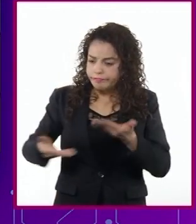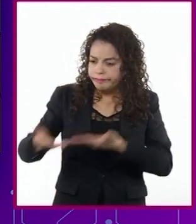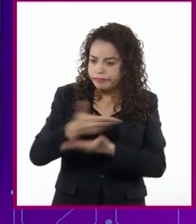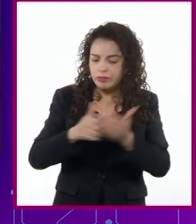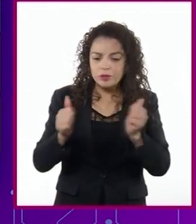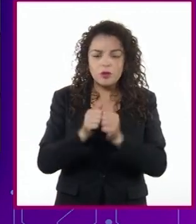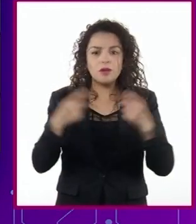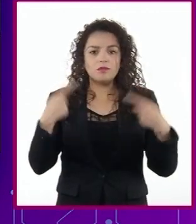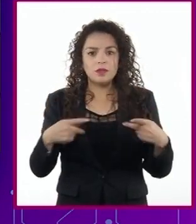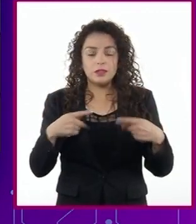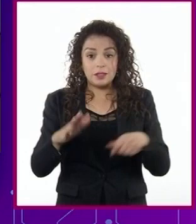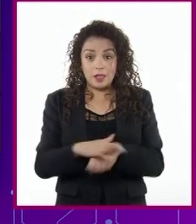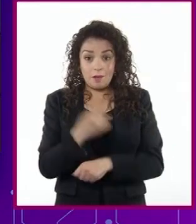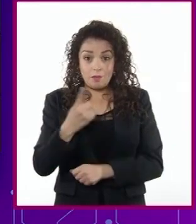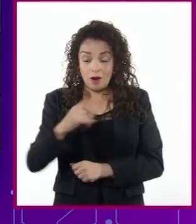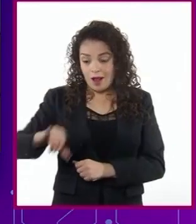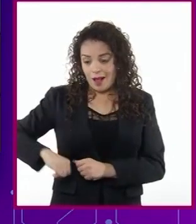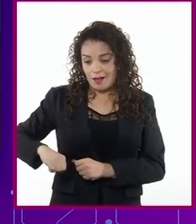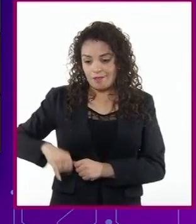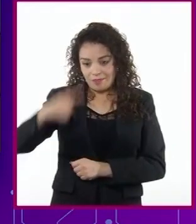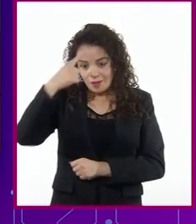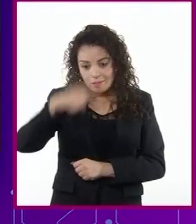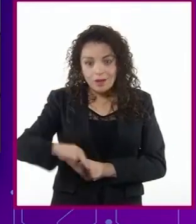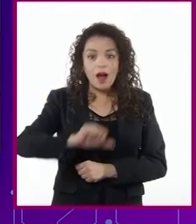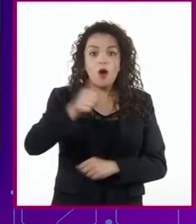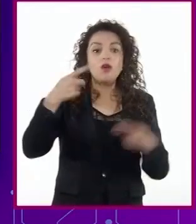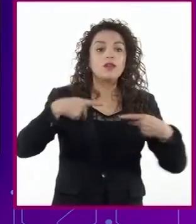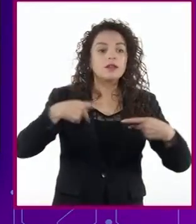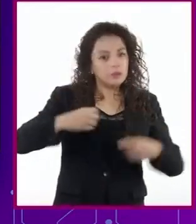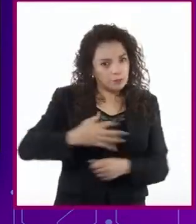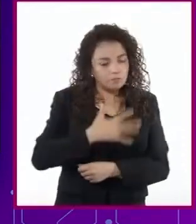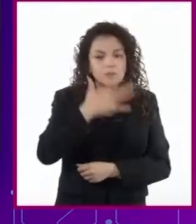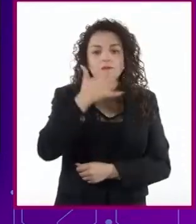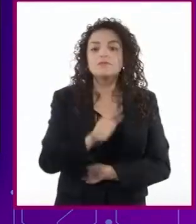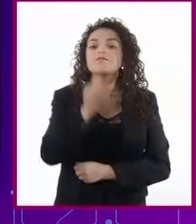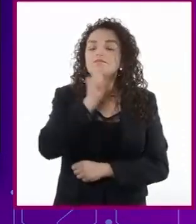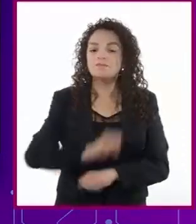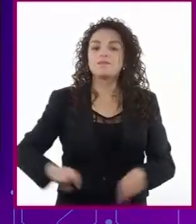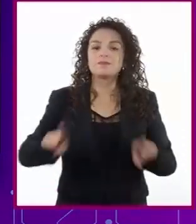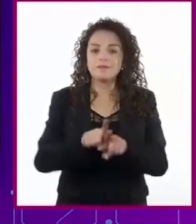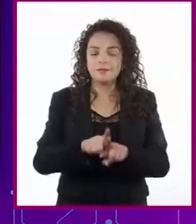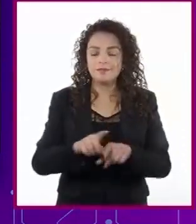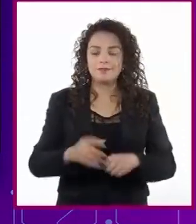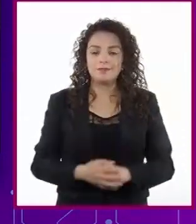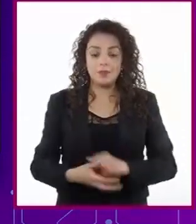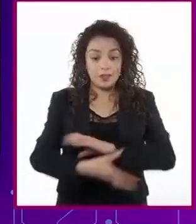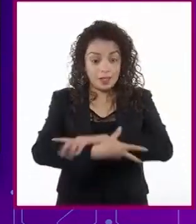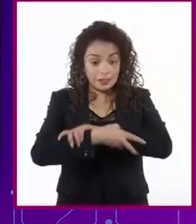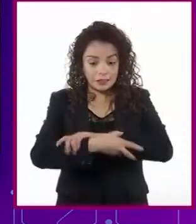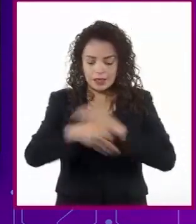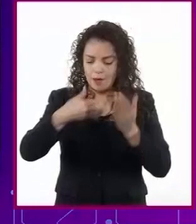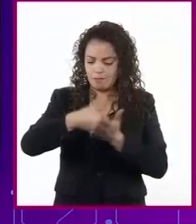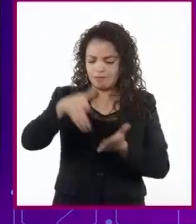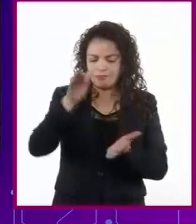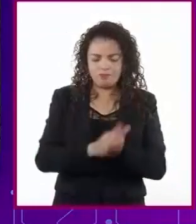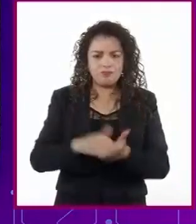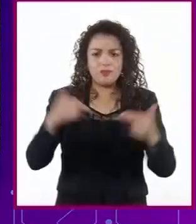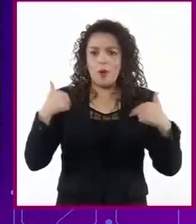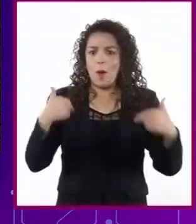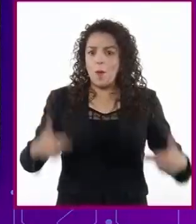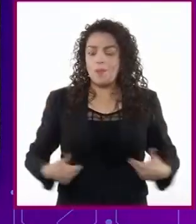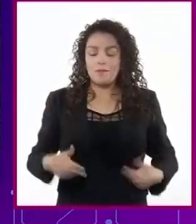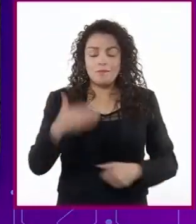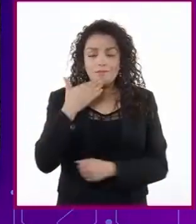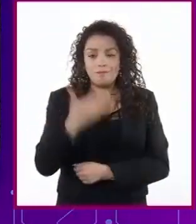pone de manifiesto el interés de uno por el bienestar de otras personas. La solidaridad es uno de los valores humanos por excelencia. Se